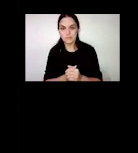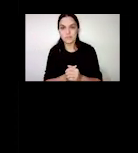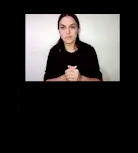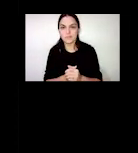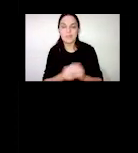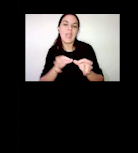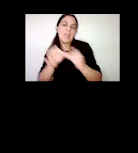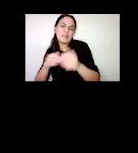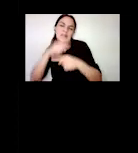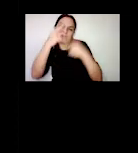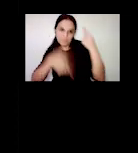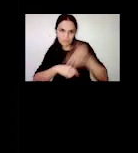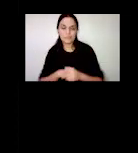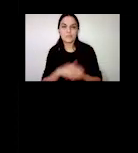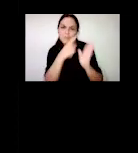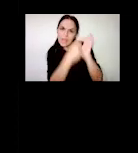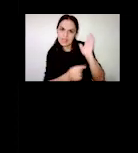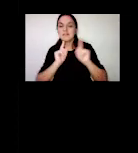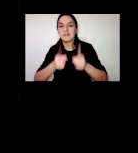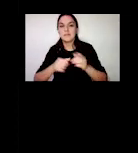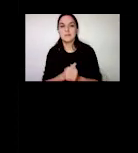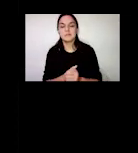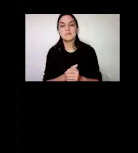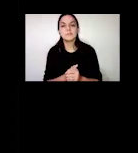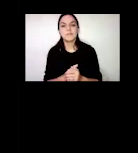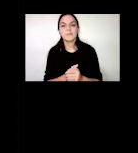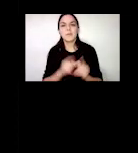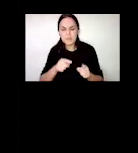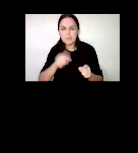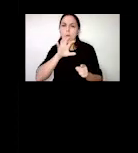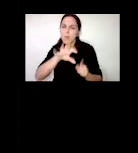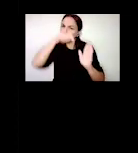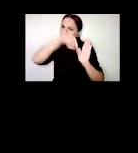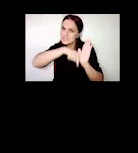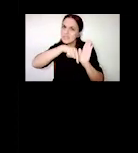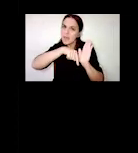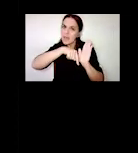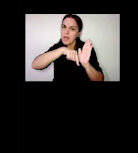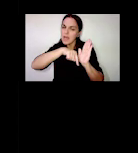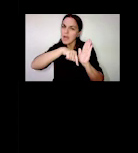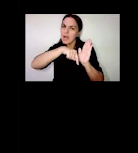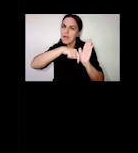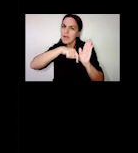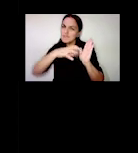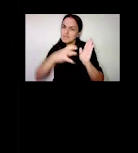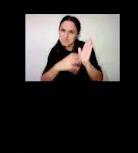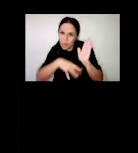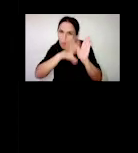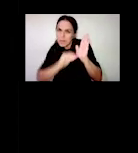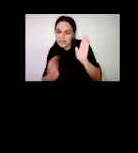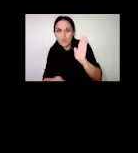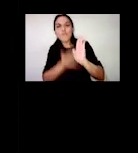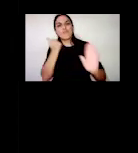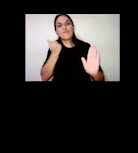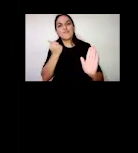especial. Todo bien situado en esa provincia se va a encontrar exento de bienes personales.